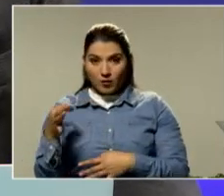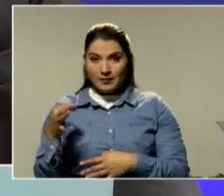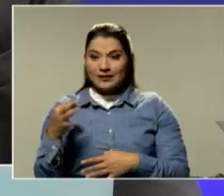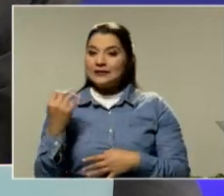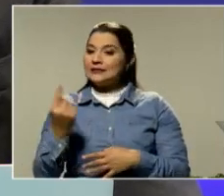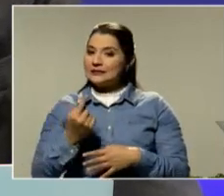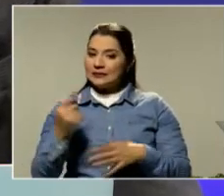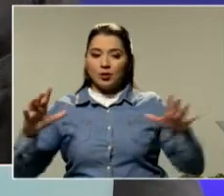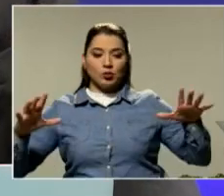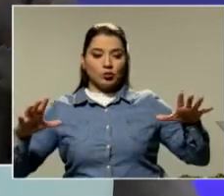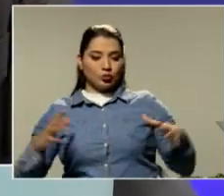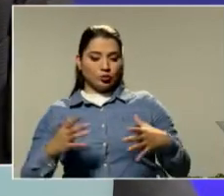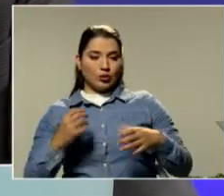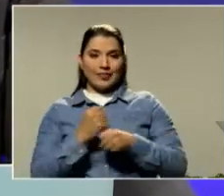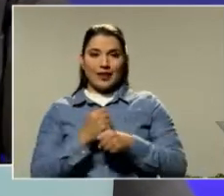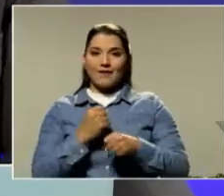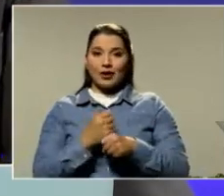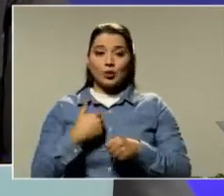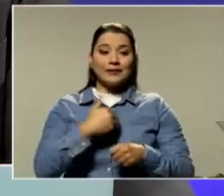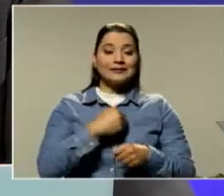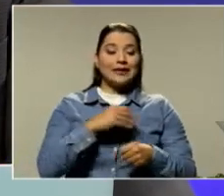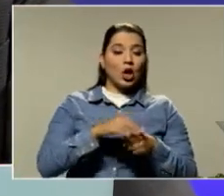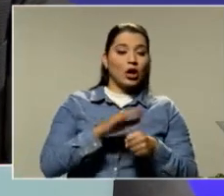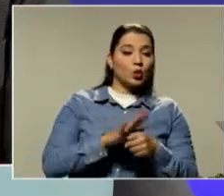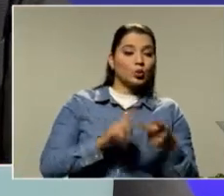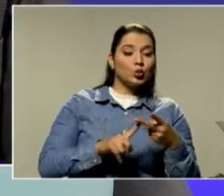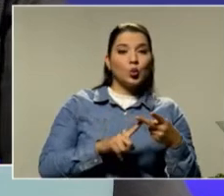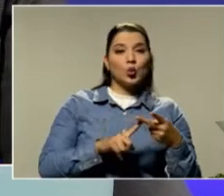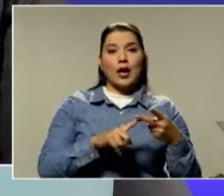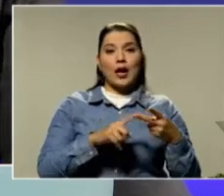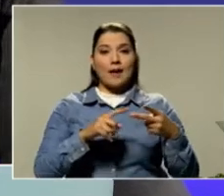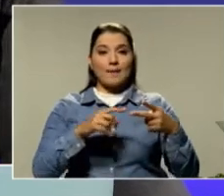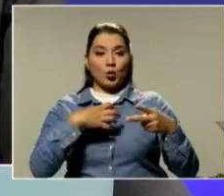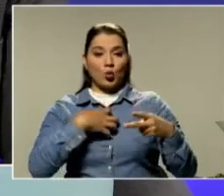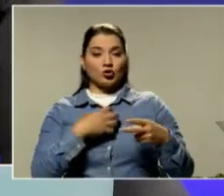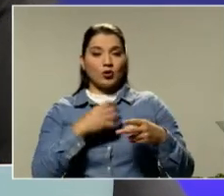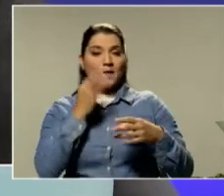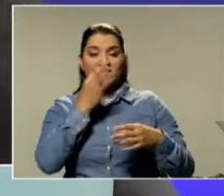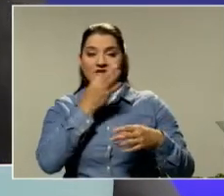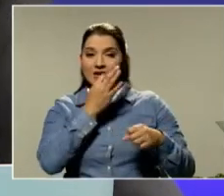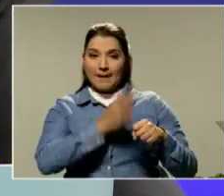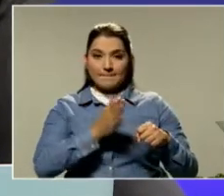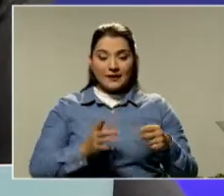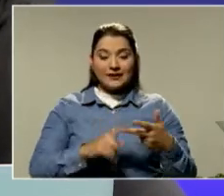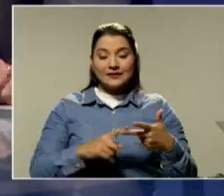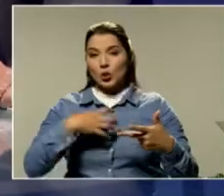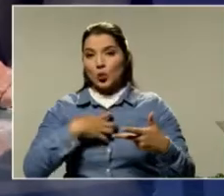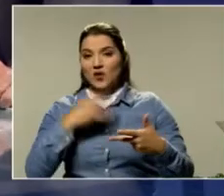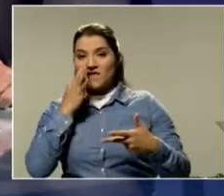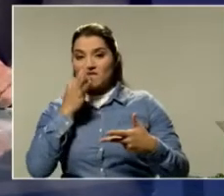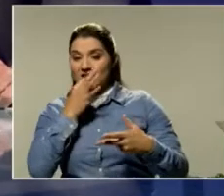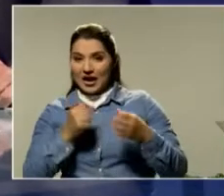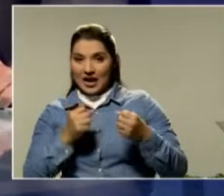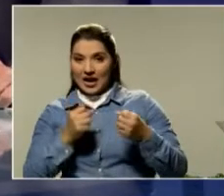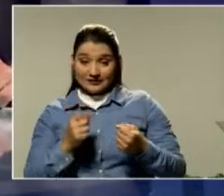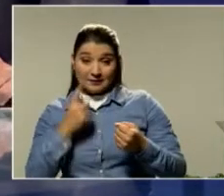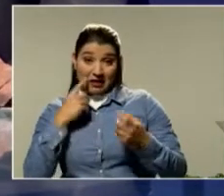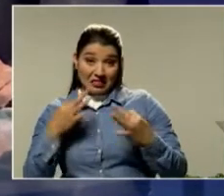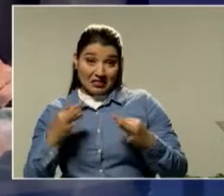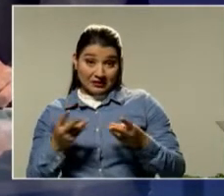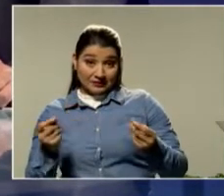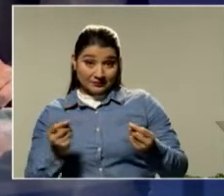ganaderos, piñeros, Ministerio de Agricultura, varias dependencias, para tratar de resolver. Esos son los casos que logró